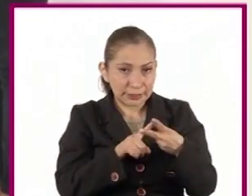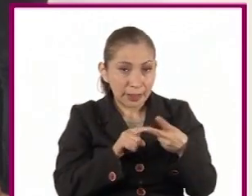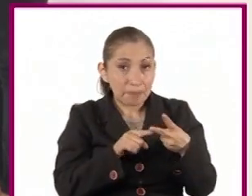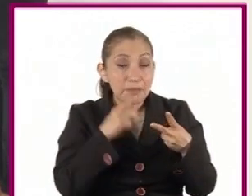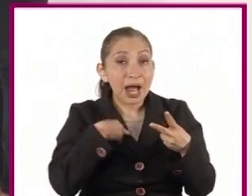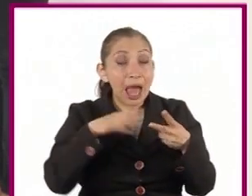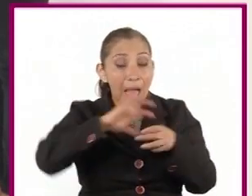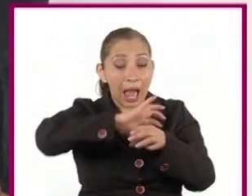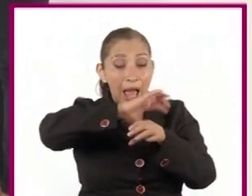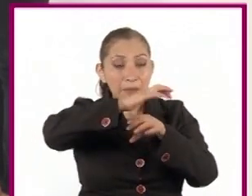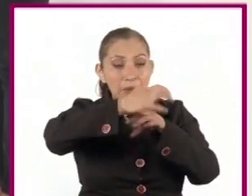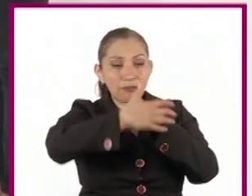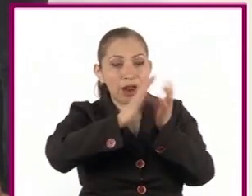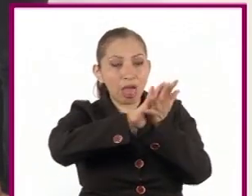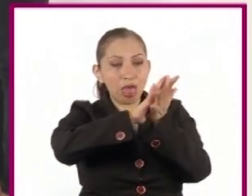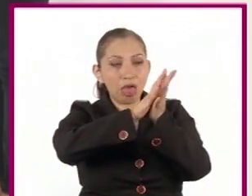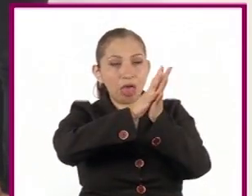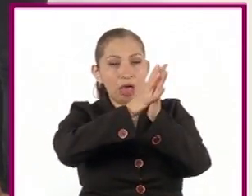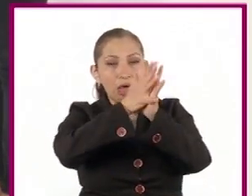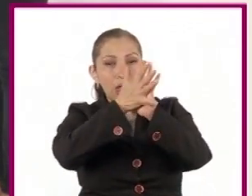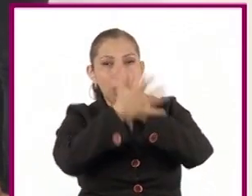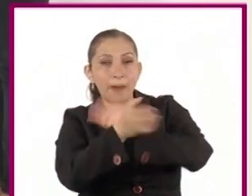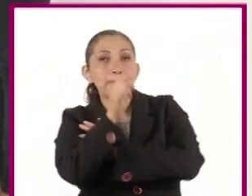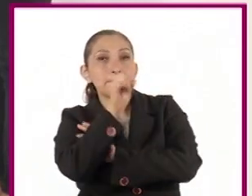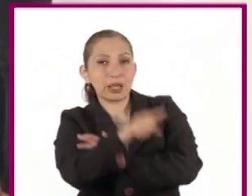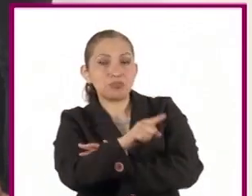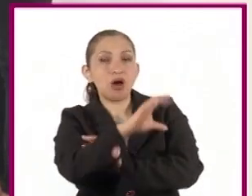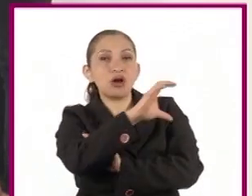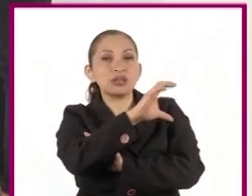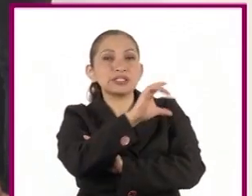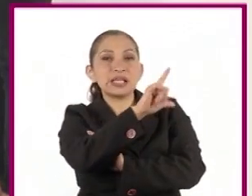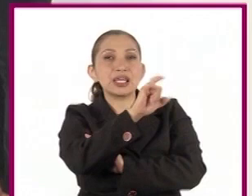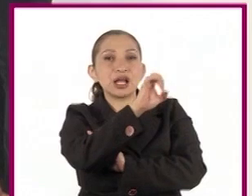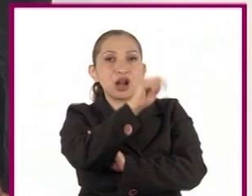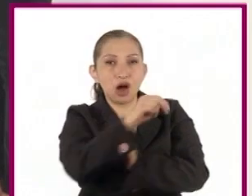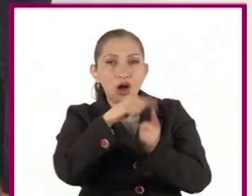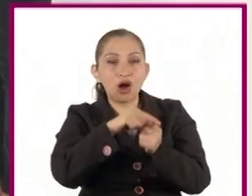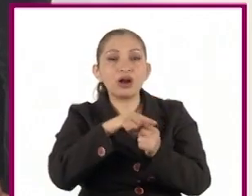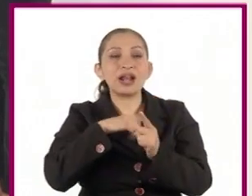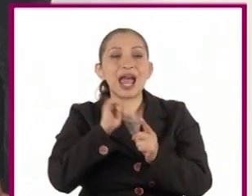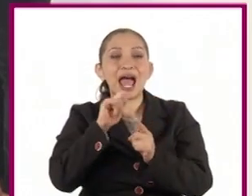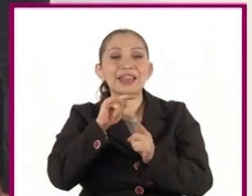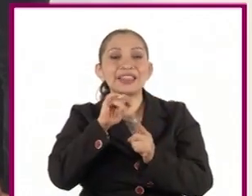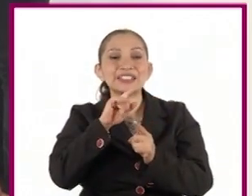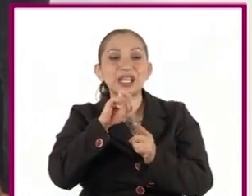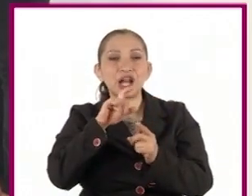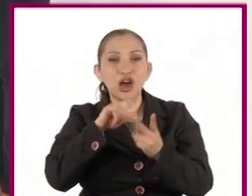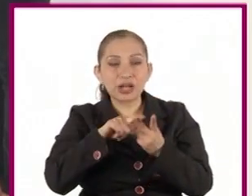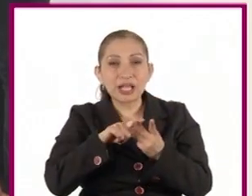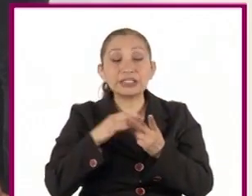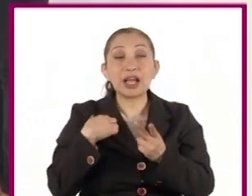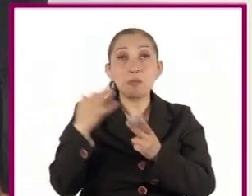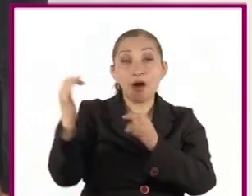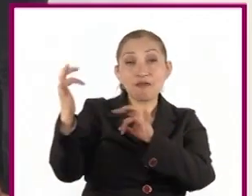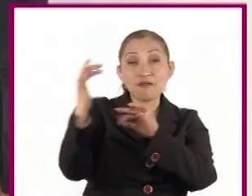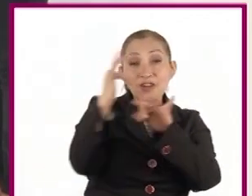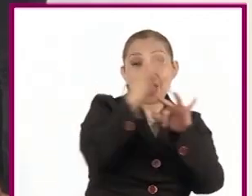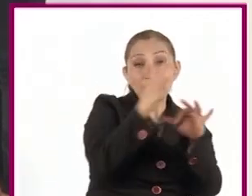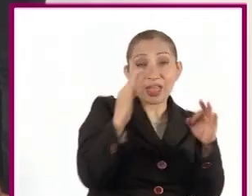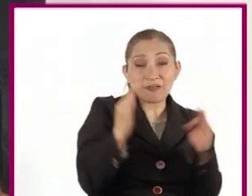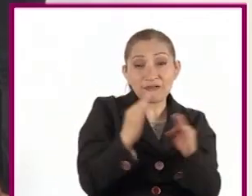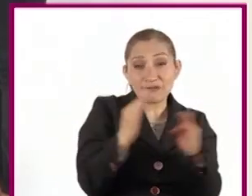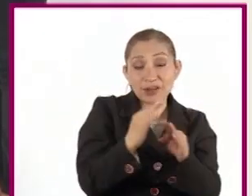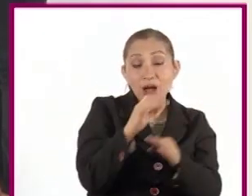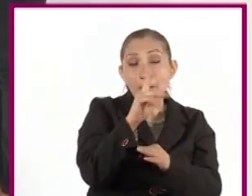que la atmósfera presente fenómenos tales como los ciclones, los anticiclones, los frentes polares que se producen